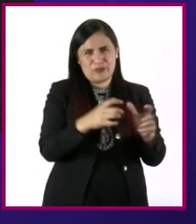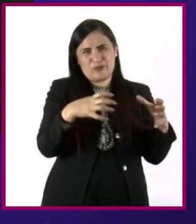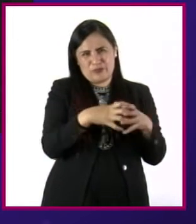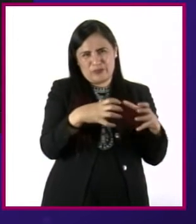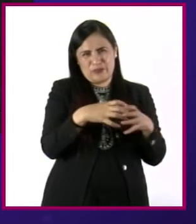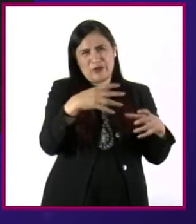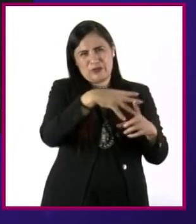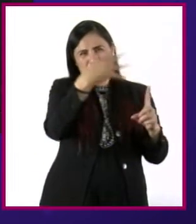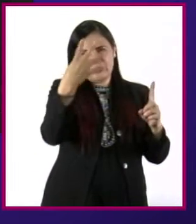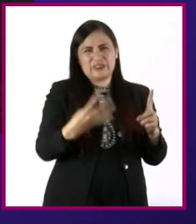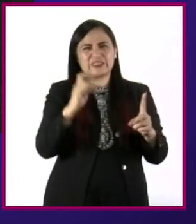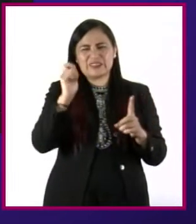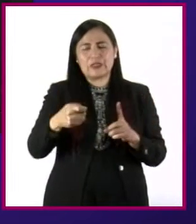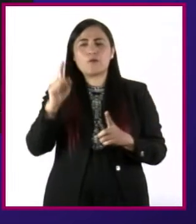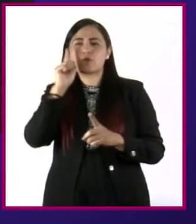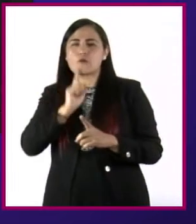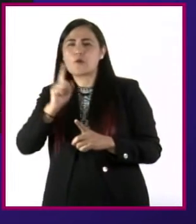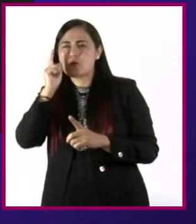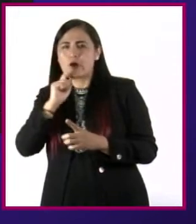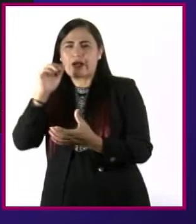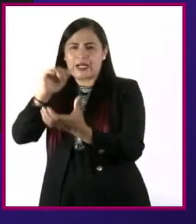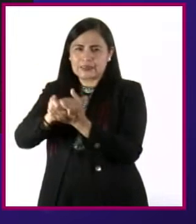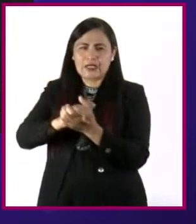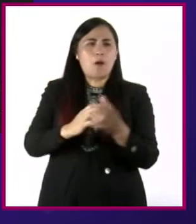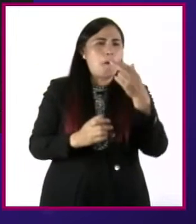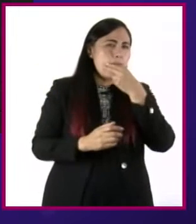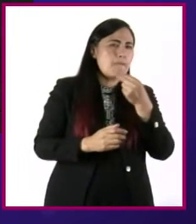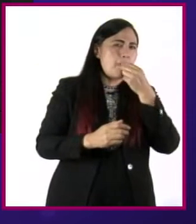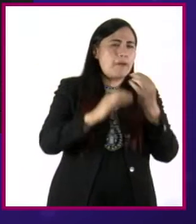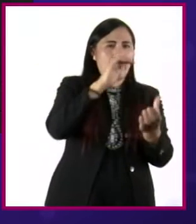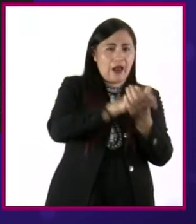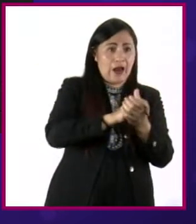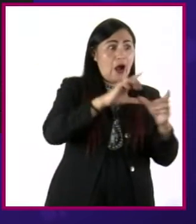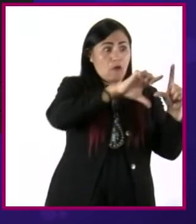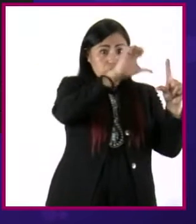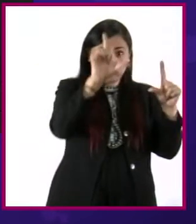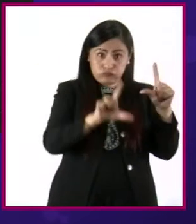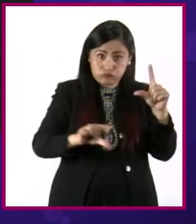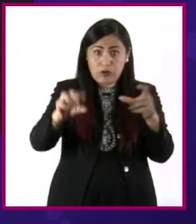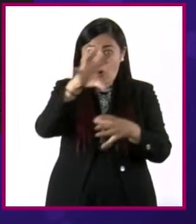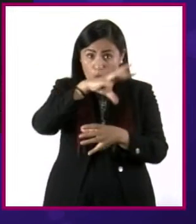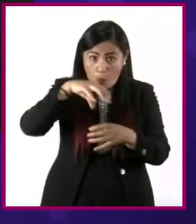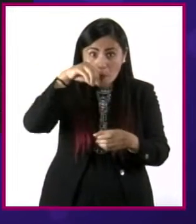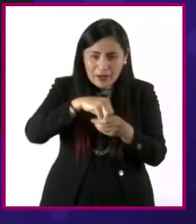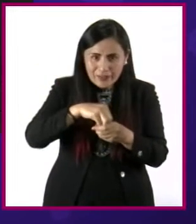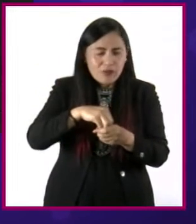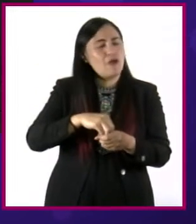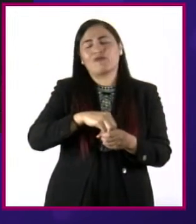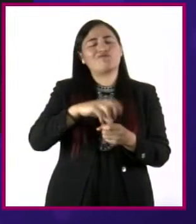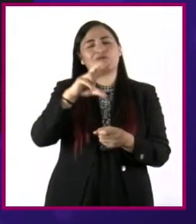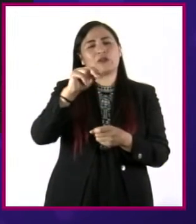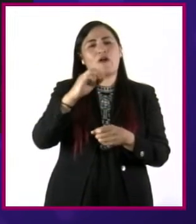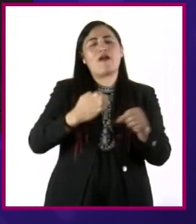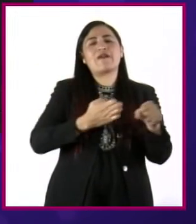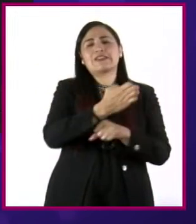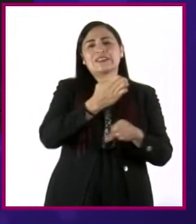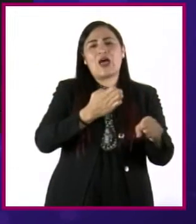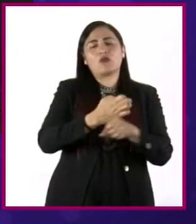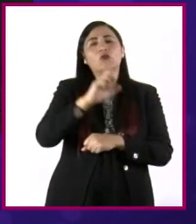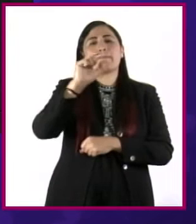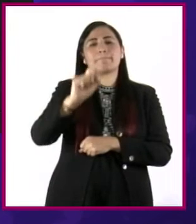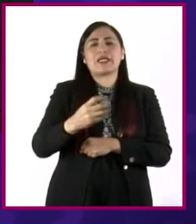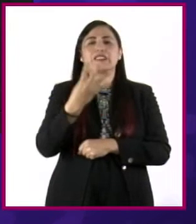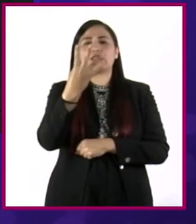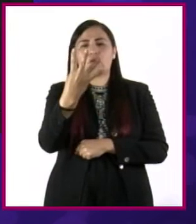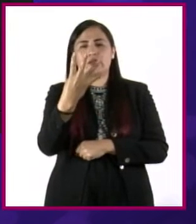igualitario. Todavía no existe no es legal, en todo el país, pero sí en 24 estados, y cada vez se va